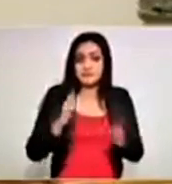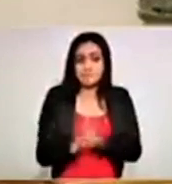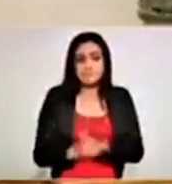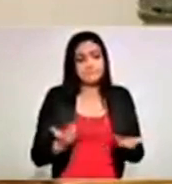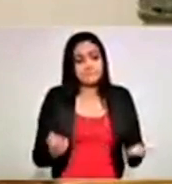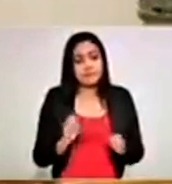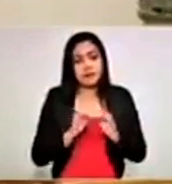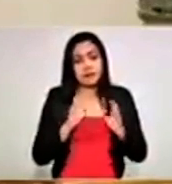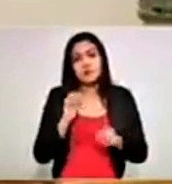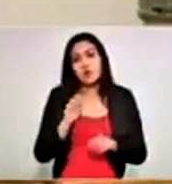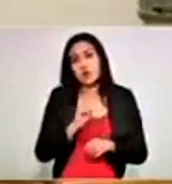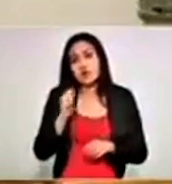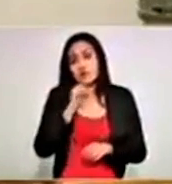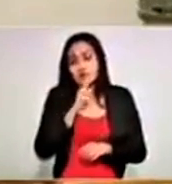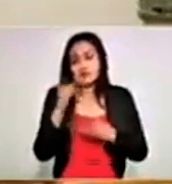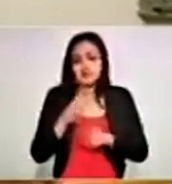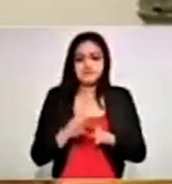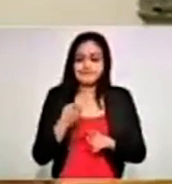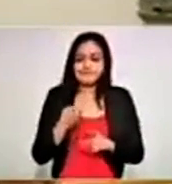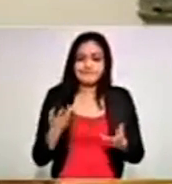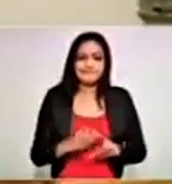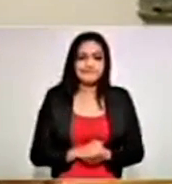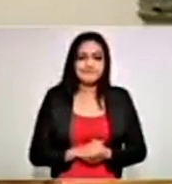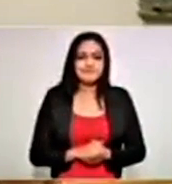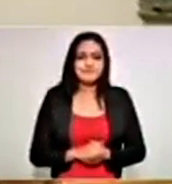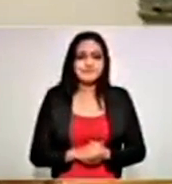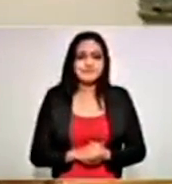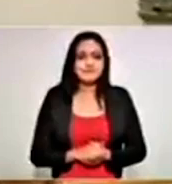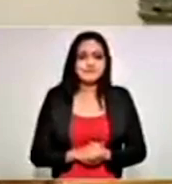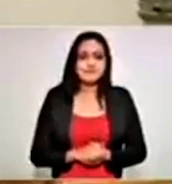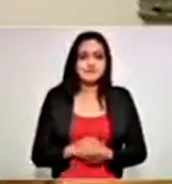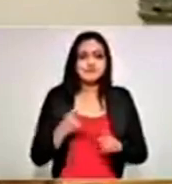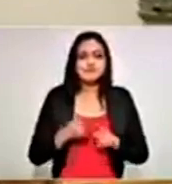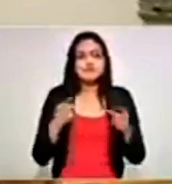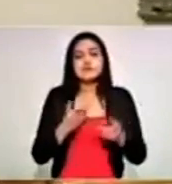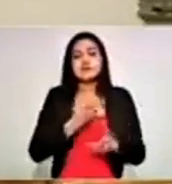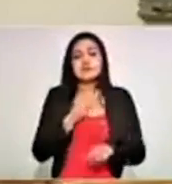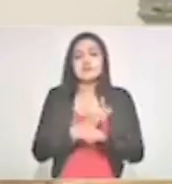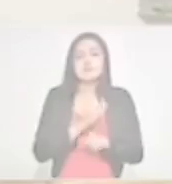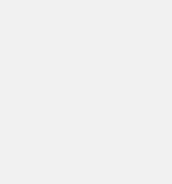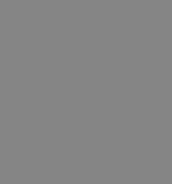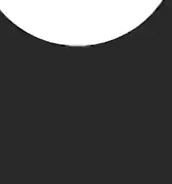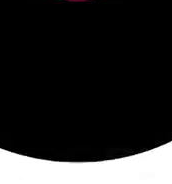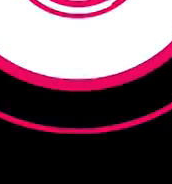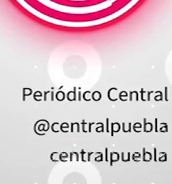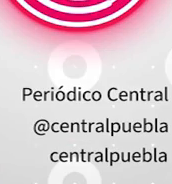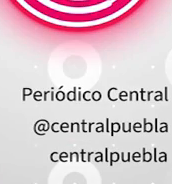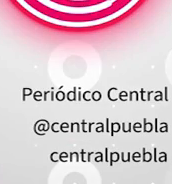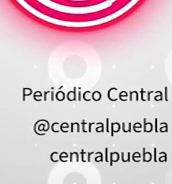une a muchas otras que son parte del plan que traemos de reactivación económica.